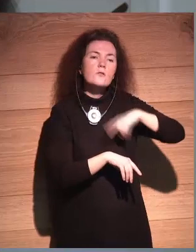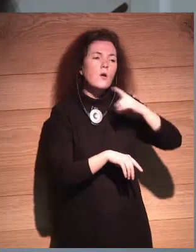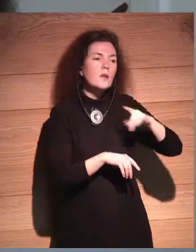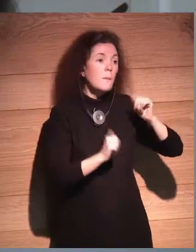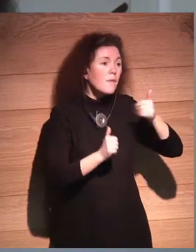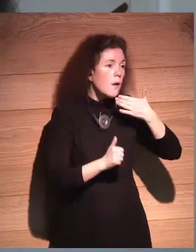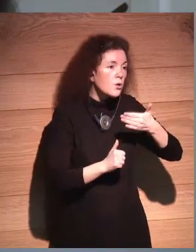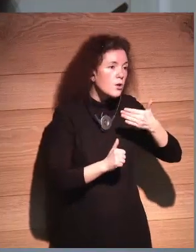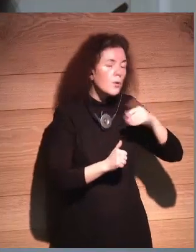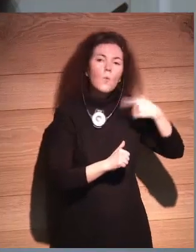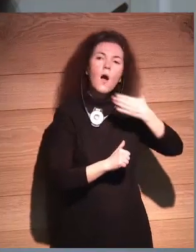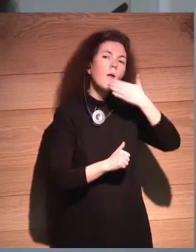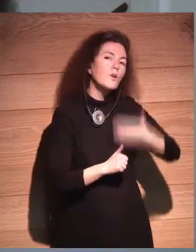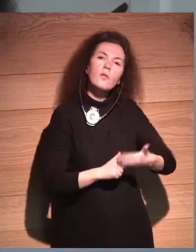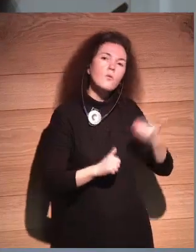aburrirte.